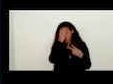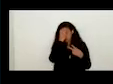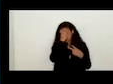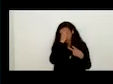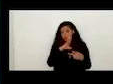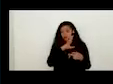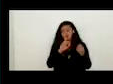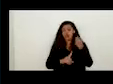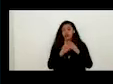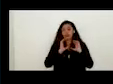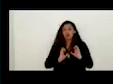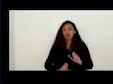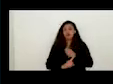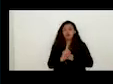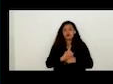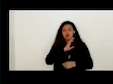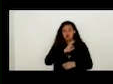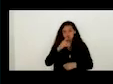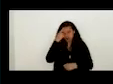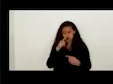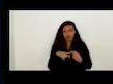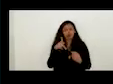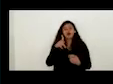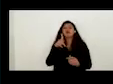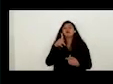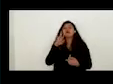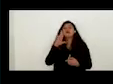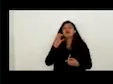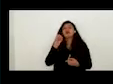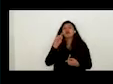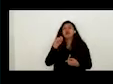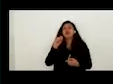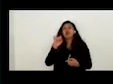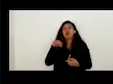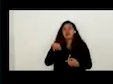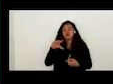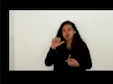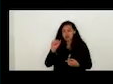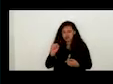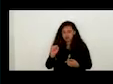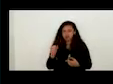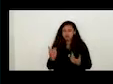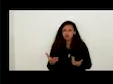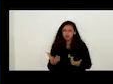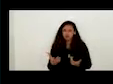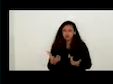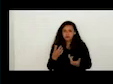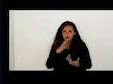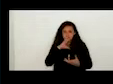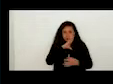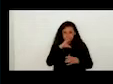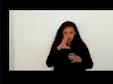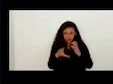organismo. Proteínas como generalmente todos estos embutidos y procesados, cárnicos